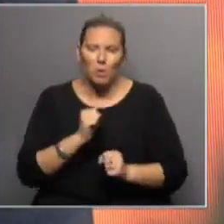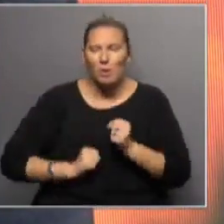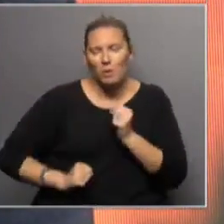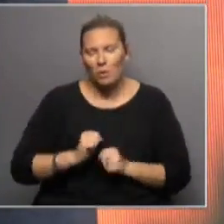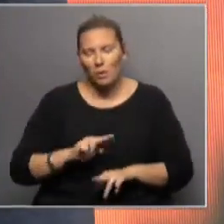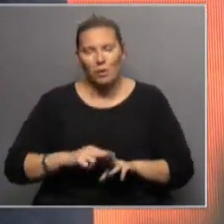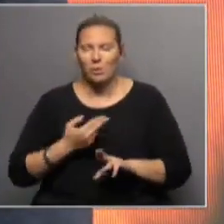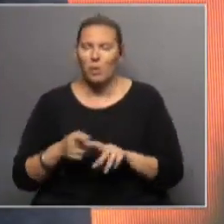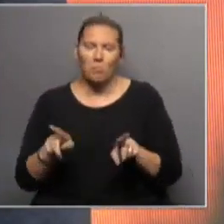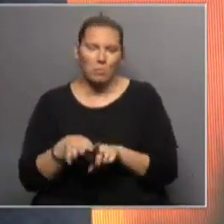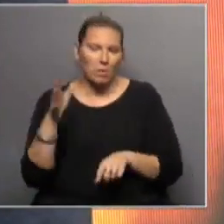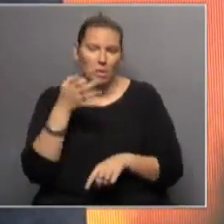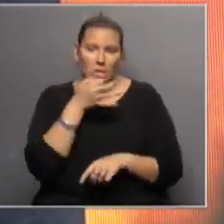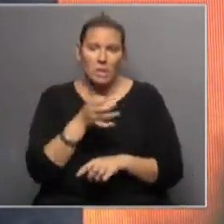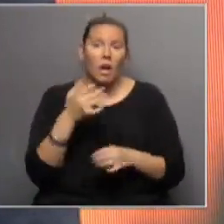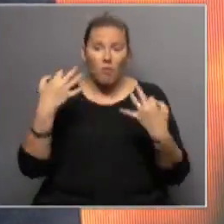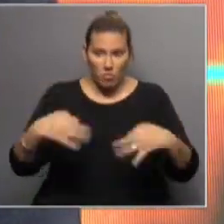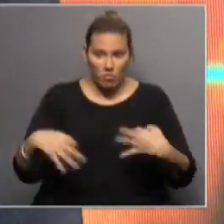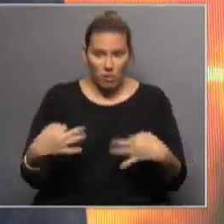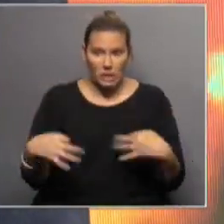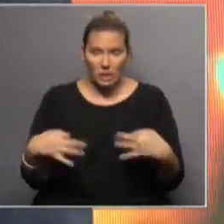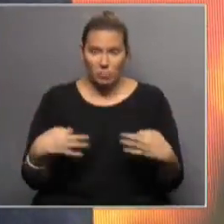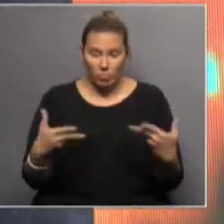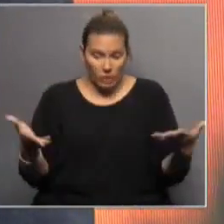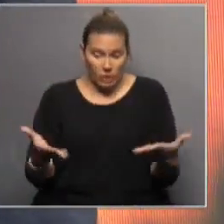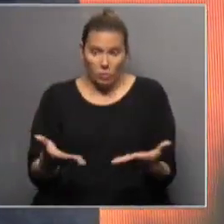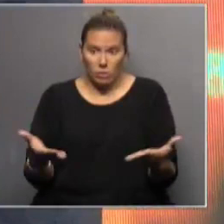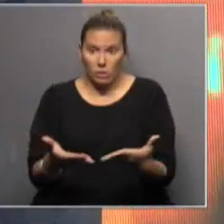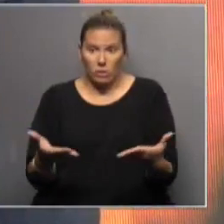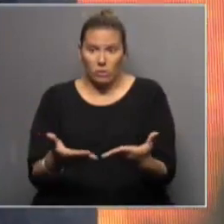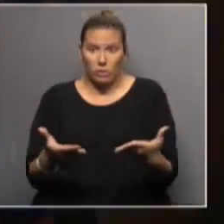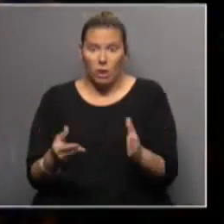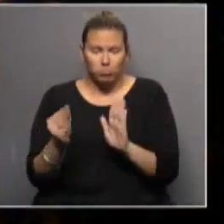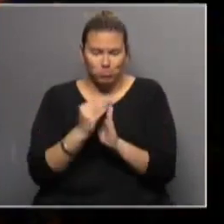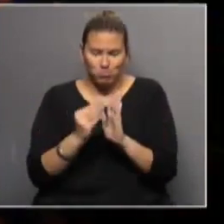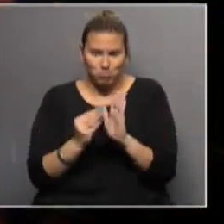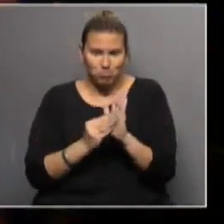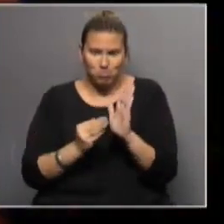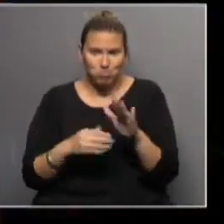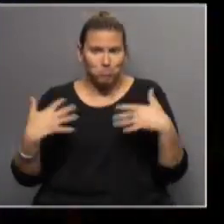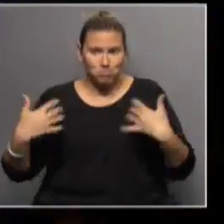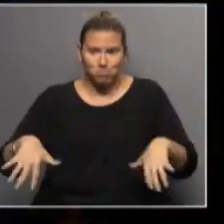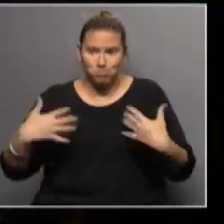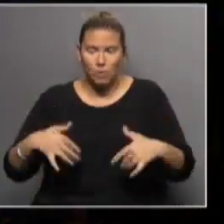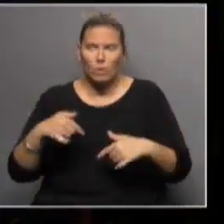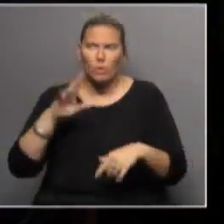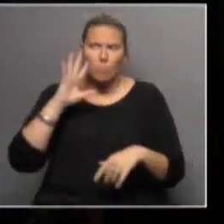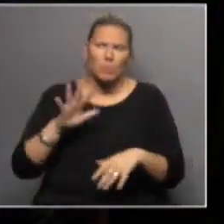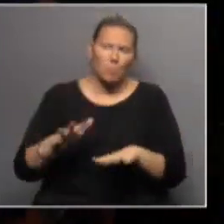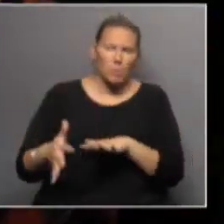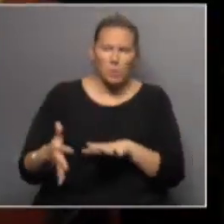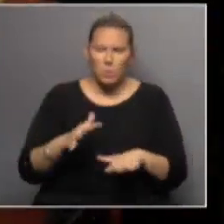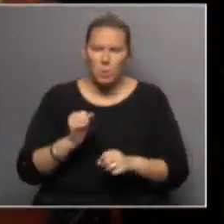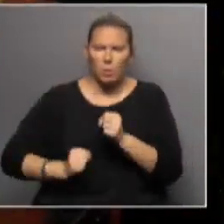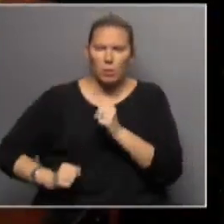nuevo, como bien vos lo decías. Y la verdad que al día de hoy hay récord de inscriptos, te puedo decir. Mirá. Sí, yo calculamos que van